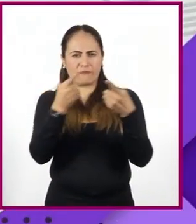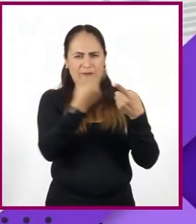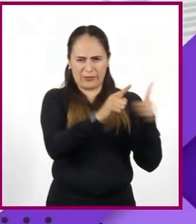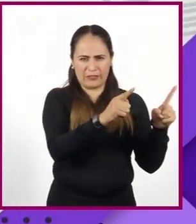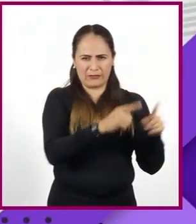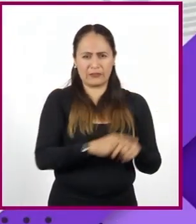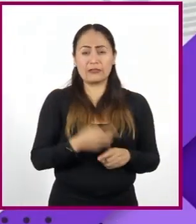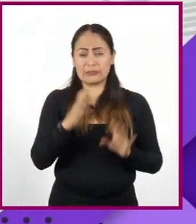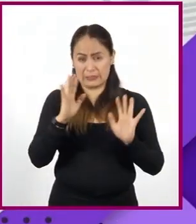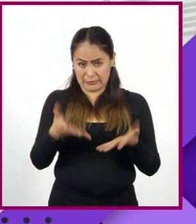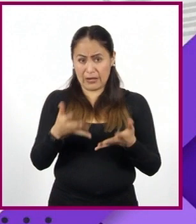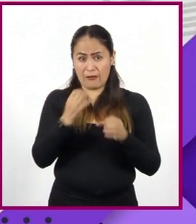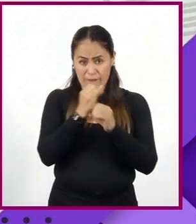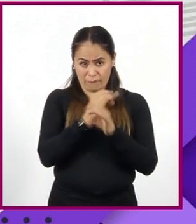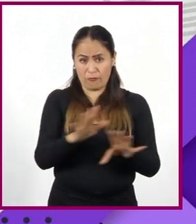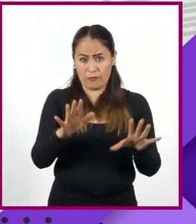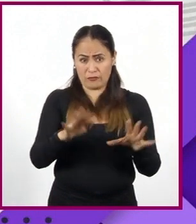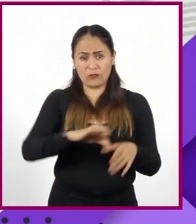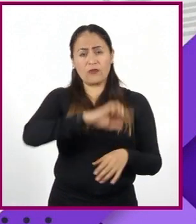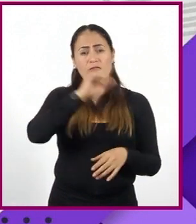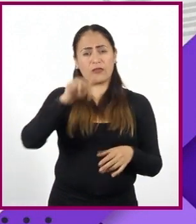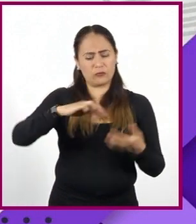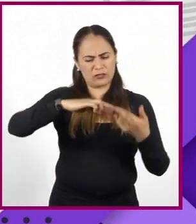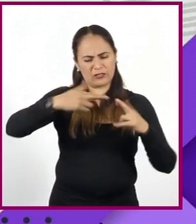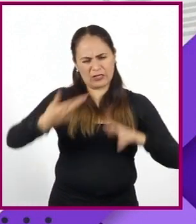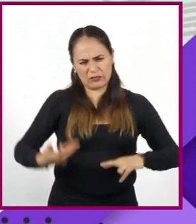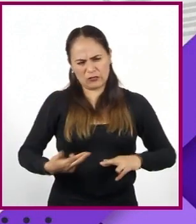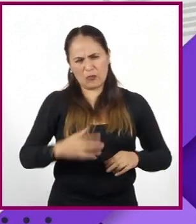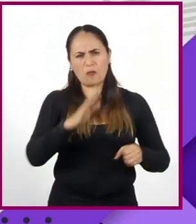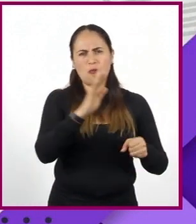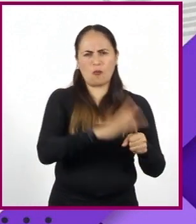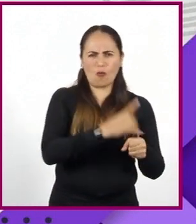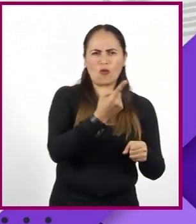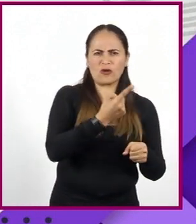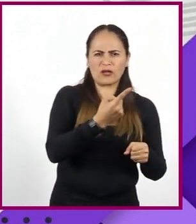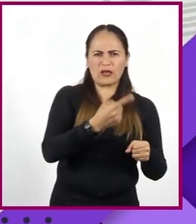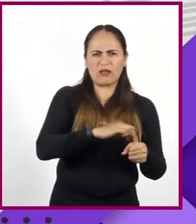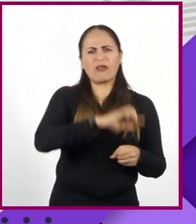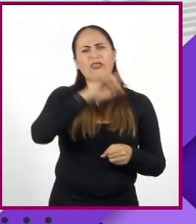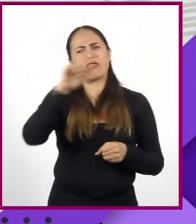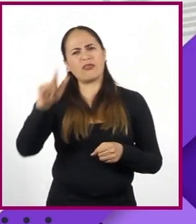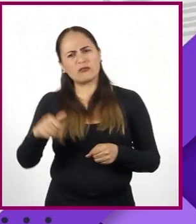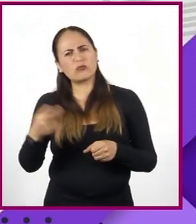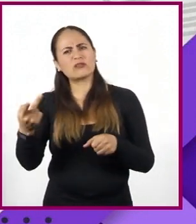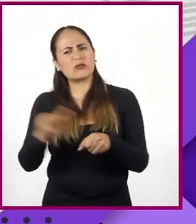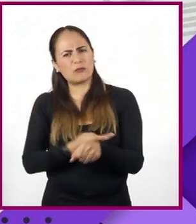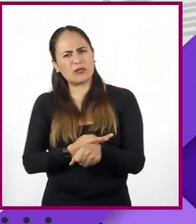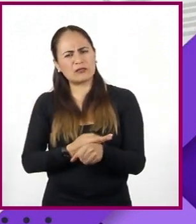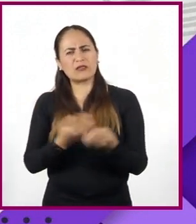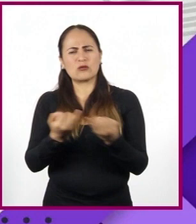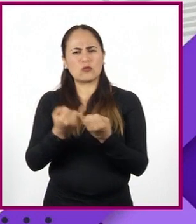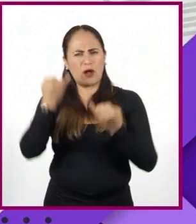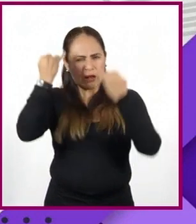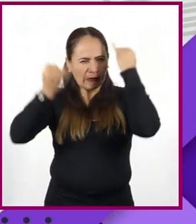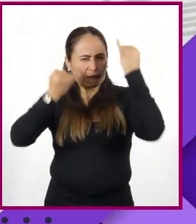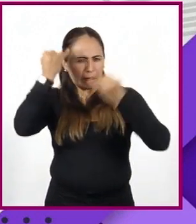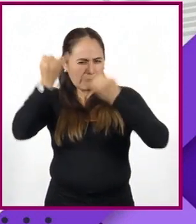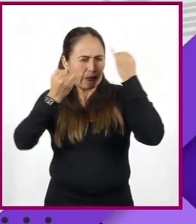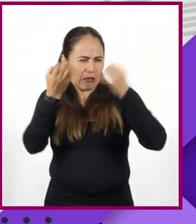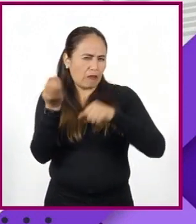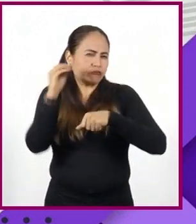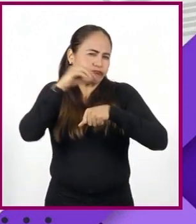esta información establezcan relaciones de causa y efecto, así como hipótesis que las expliquen. Paso